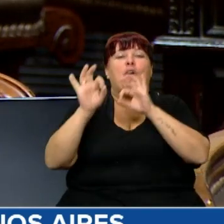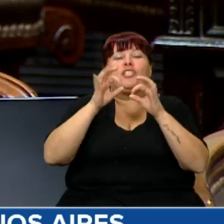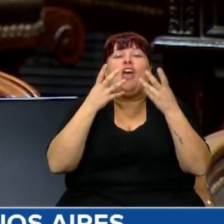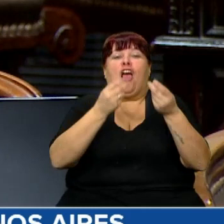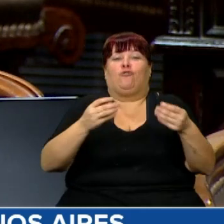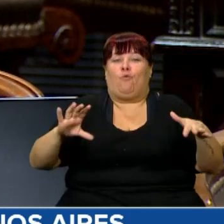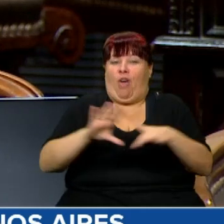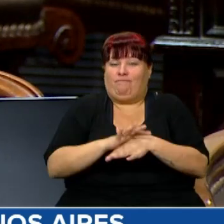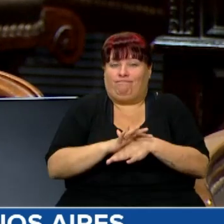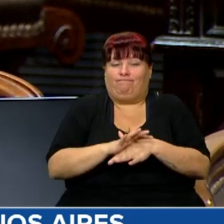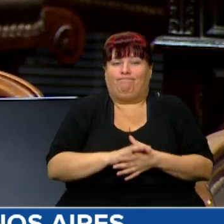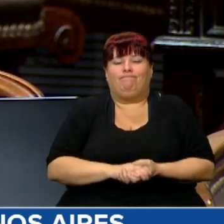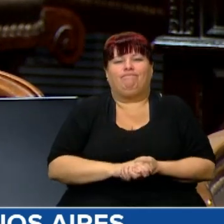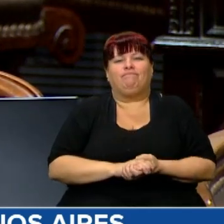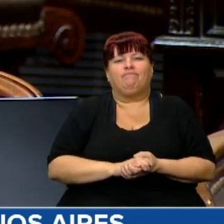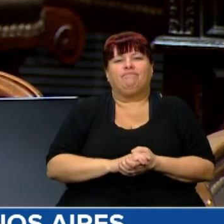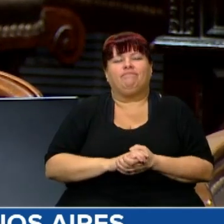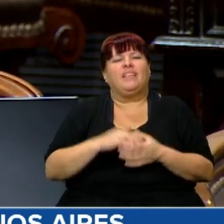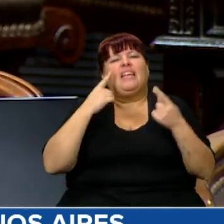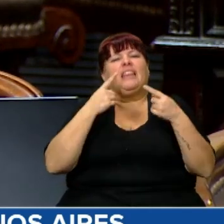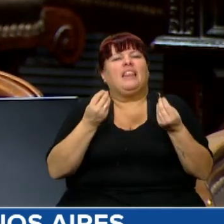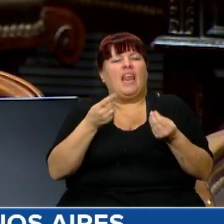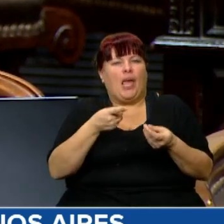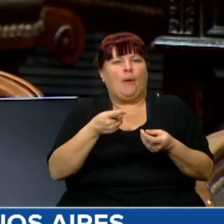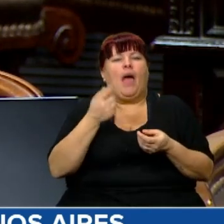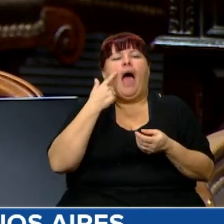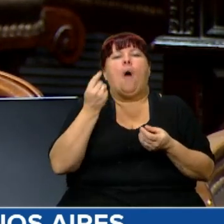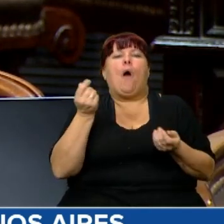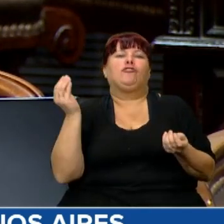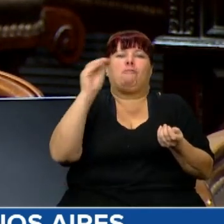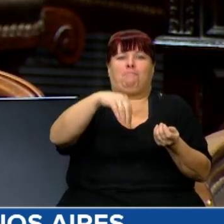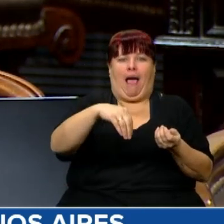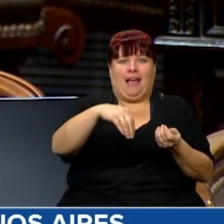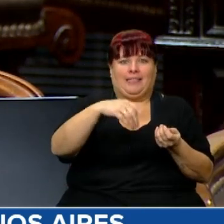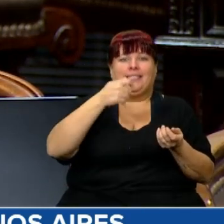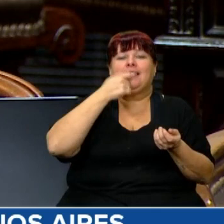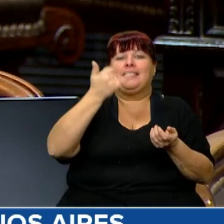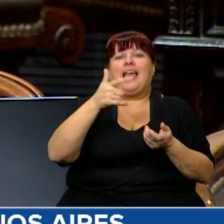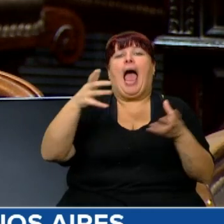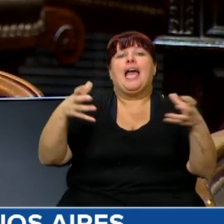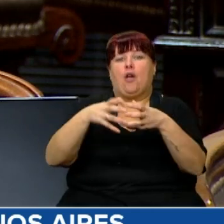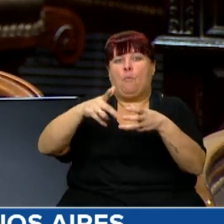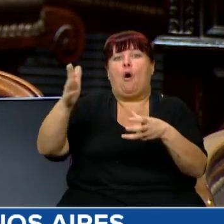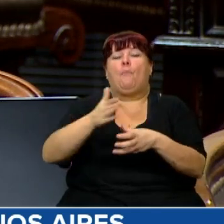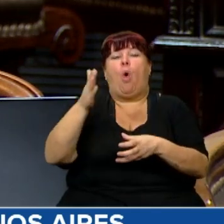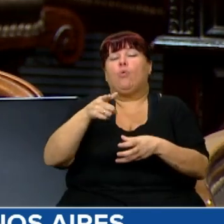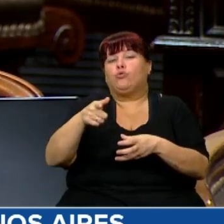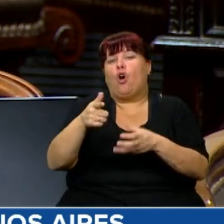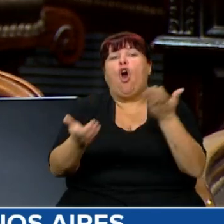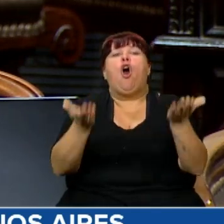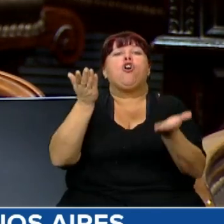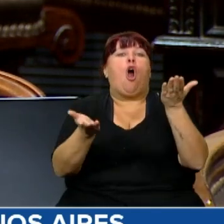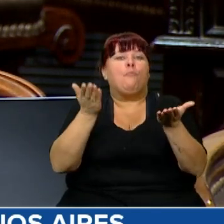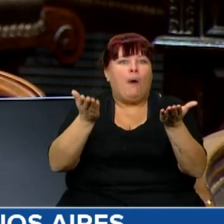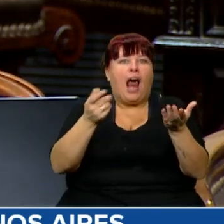asistencia efectiva, tiene que ver con cuánto valor agregado produce un sector de la economía en relación